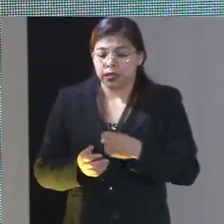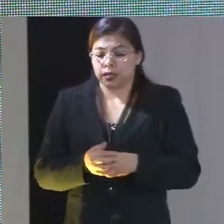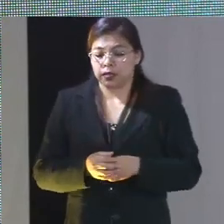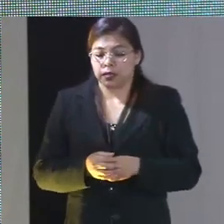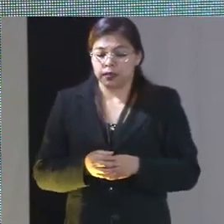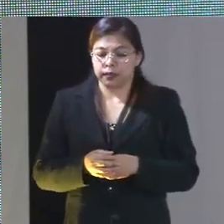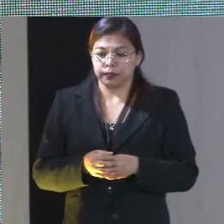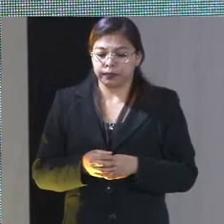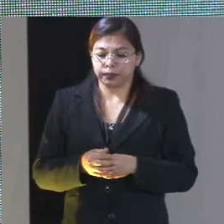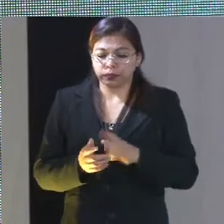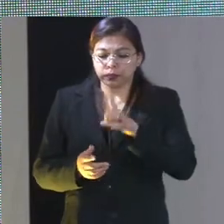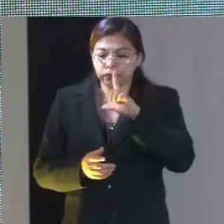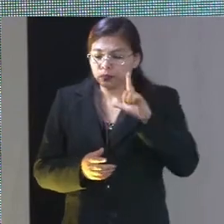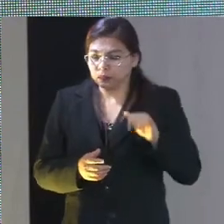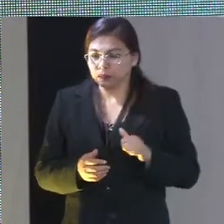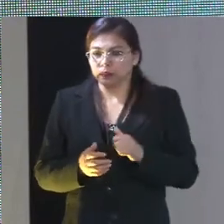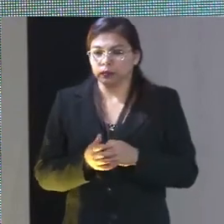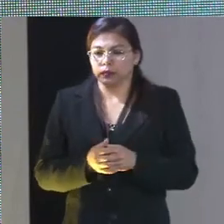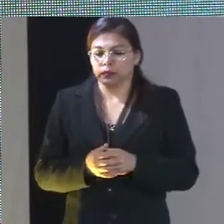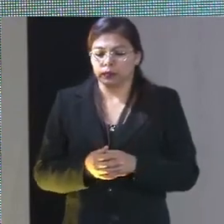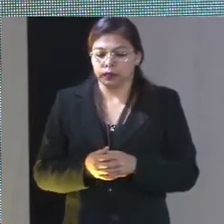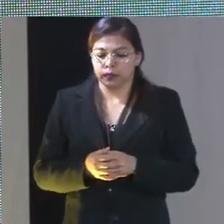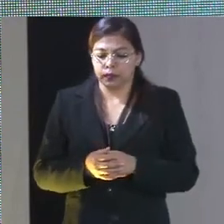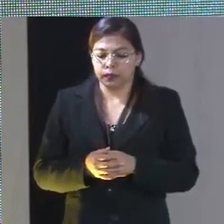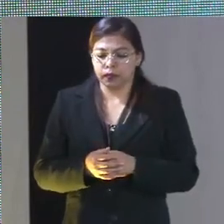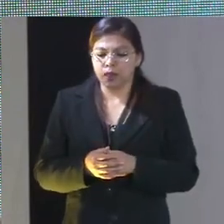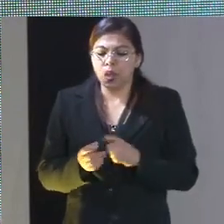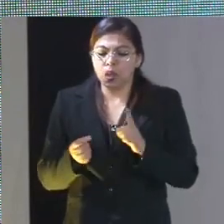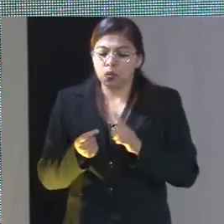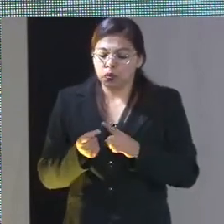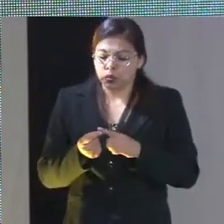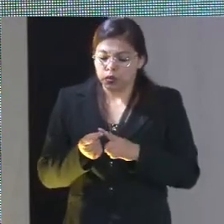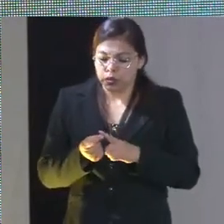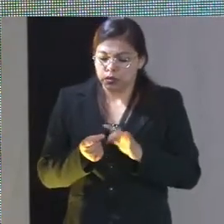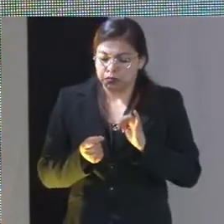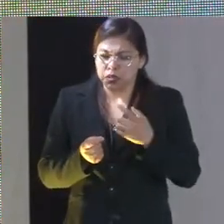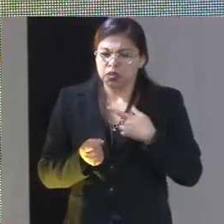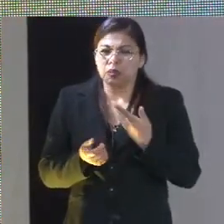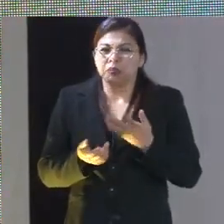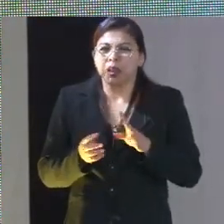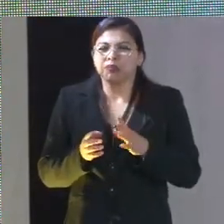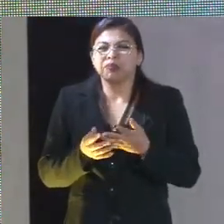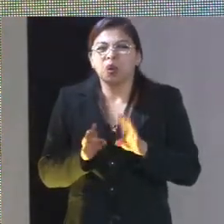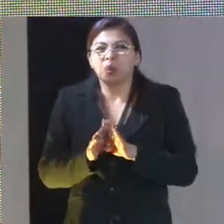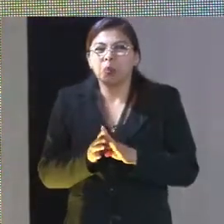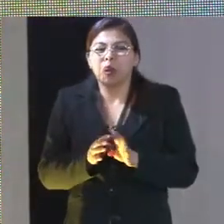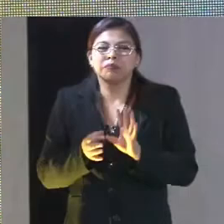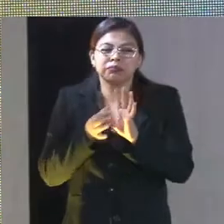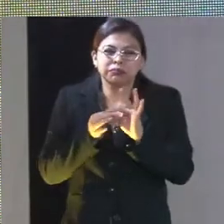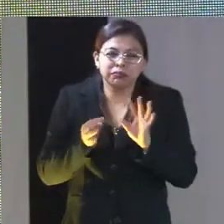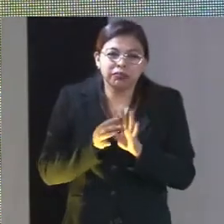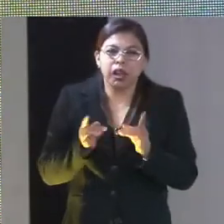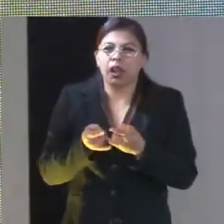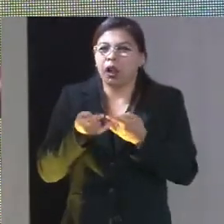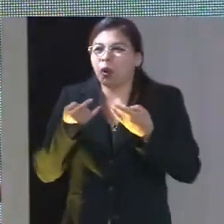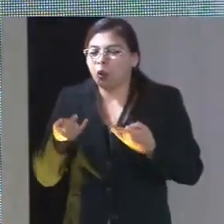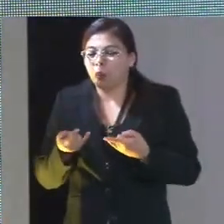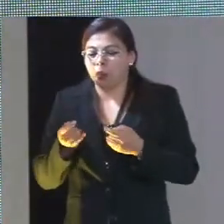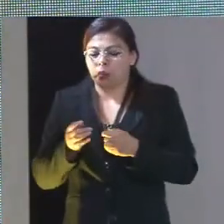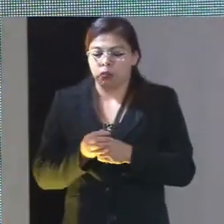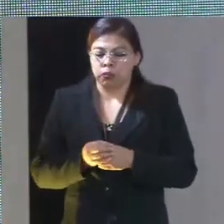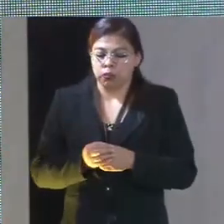el final del relato, después de contarnos la historia, cuando escribe, intenté contar el cuento quitando la lupa de la